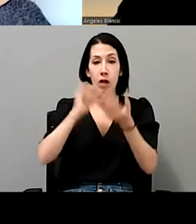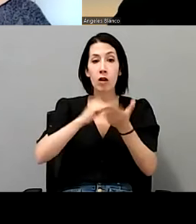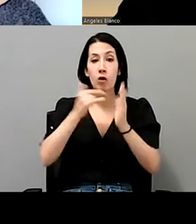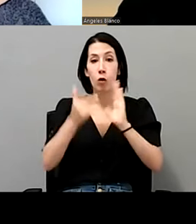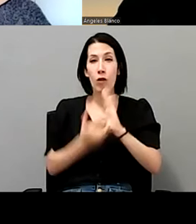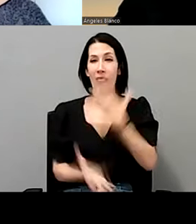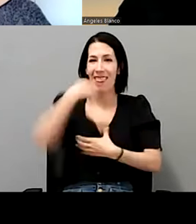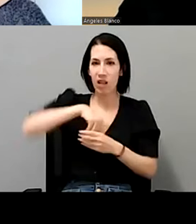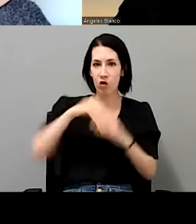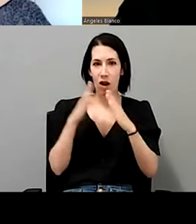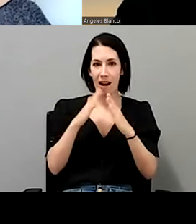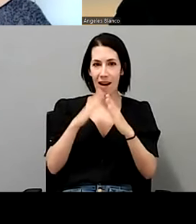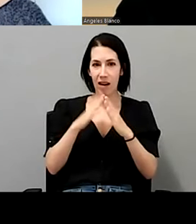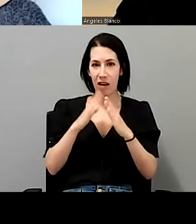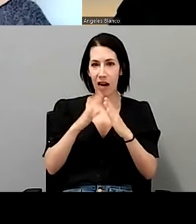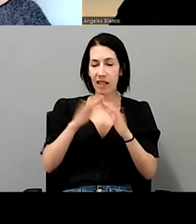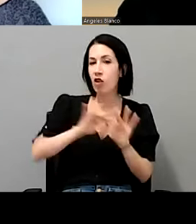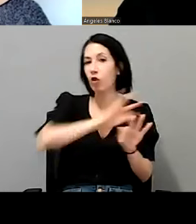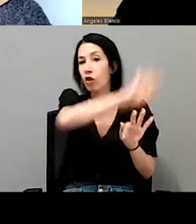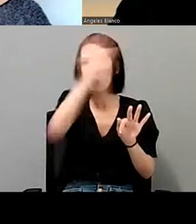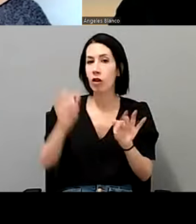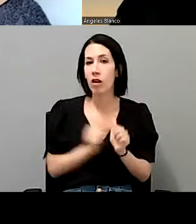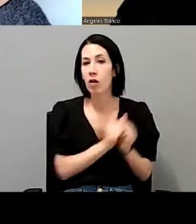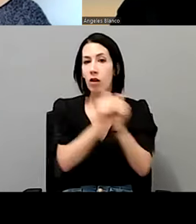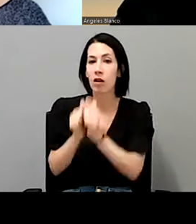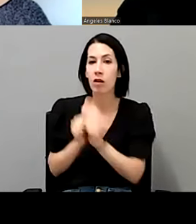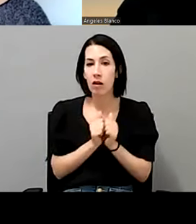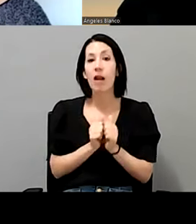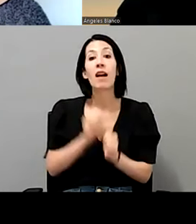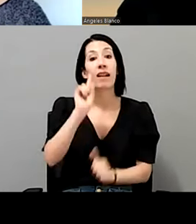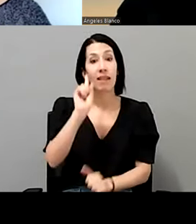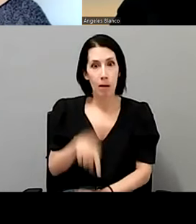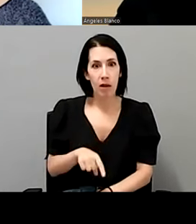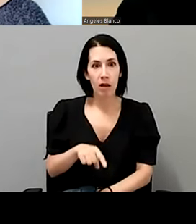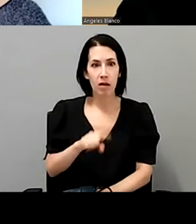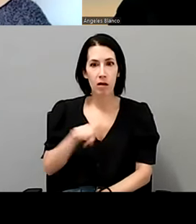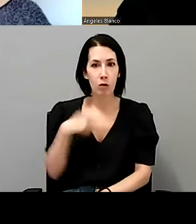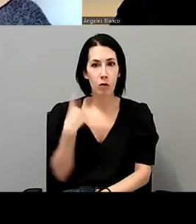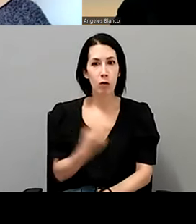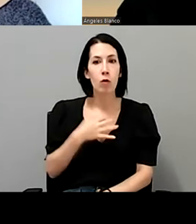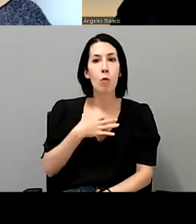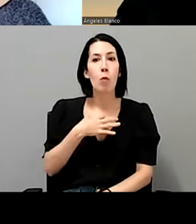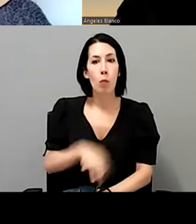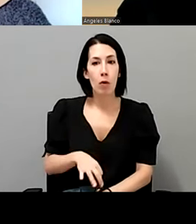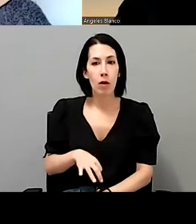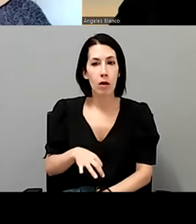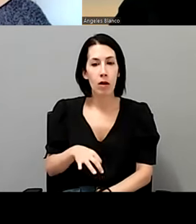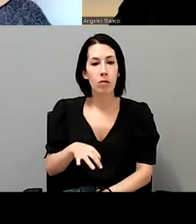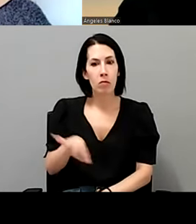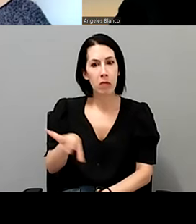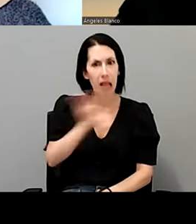habitacional en la que también nosotras pudiéramos